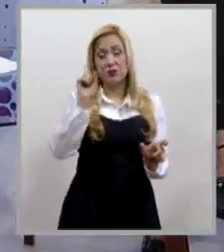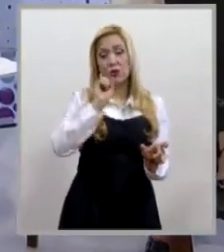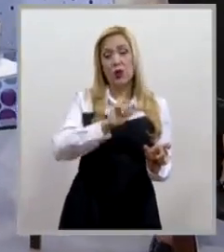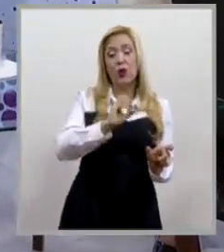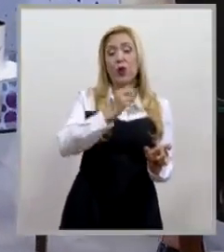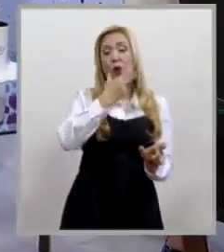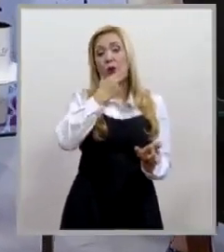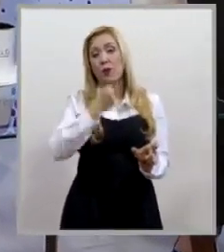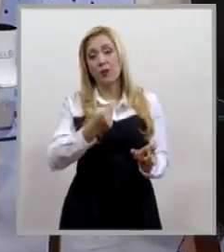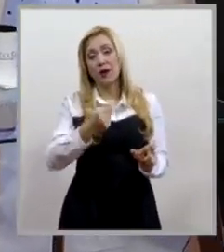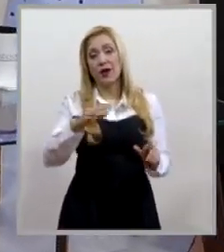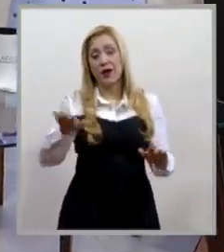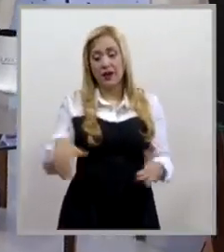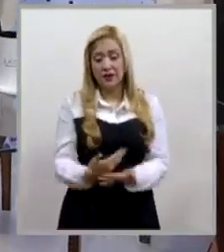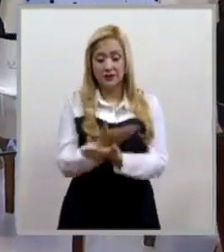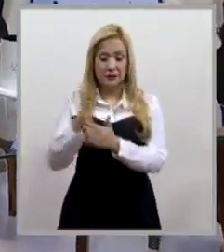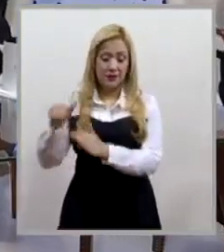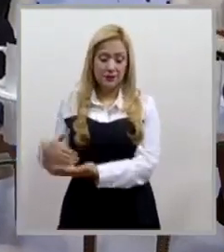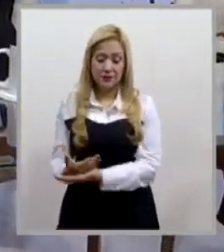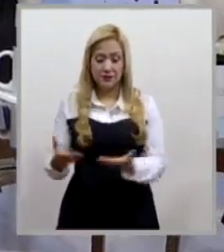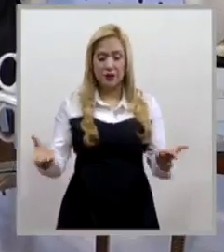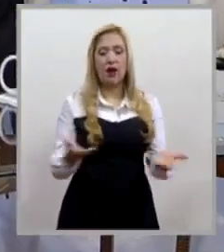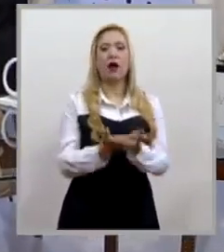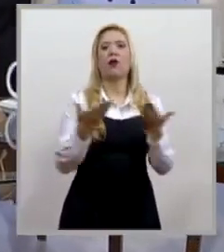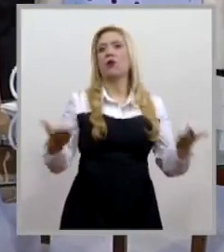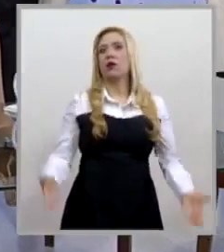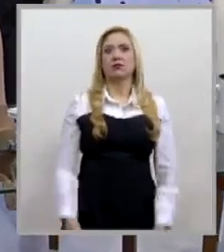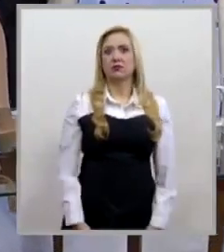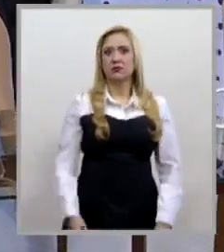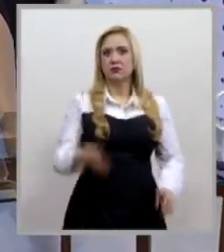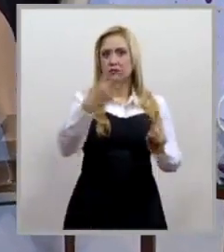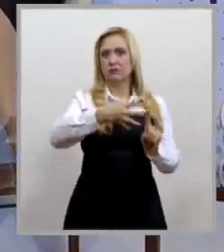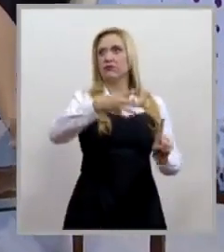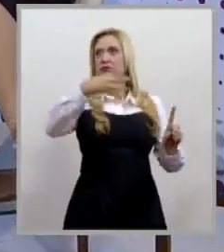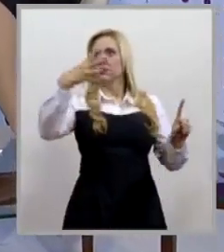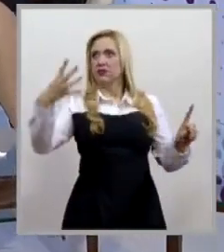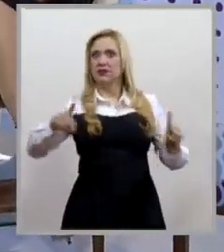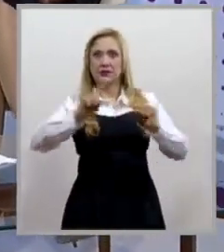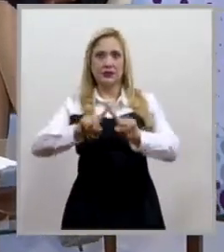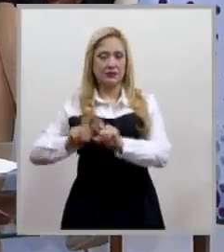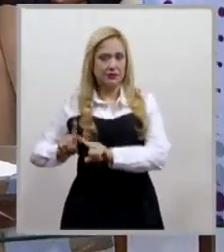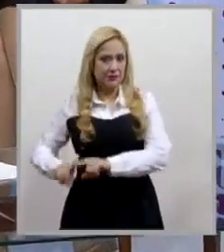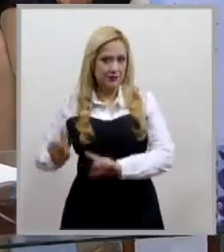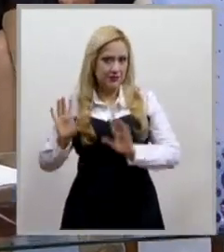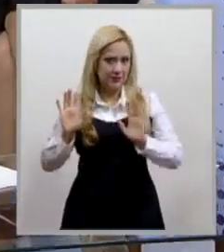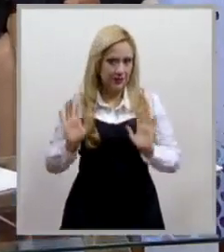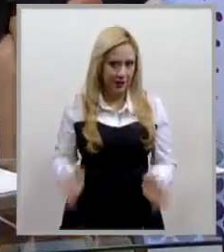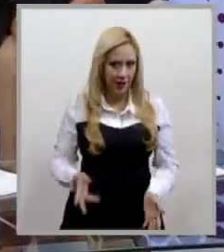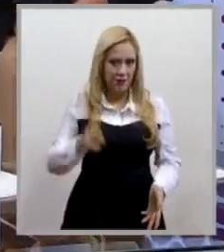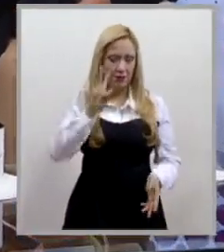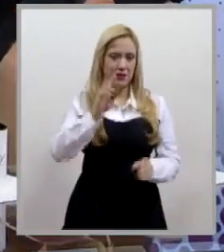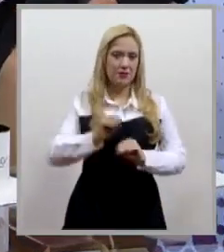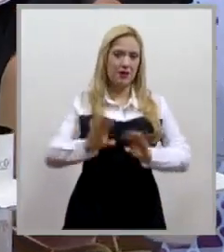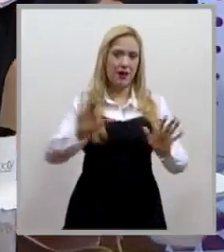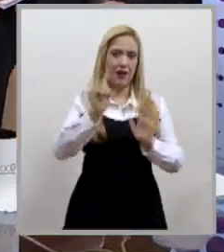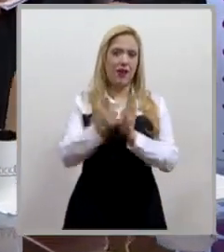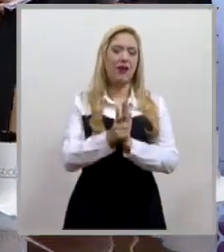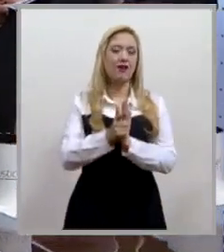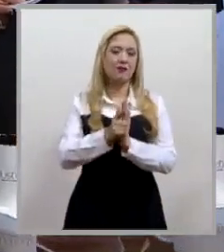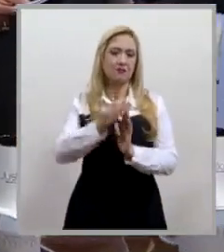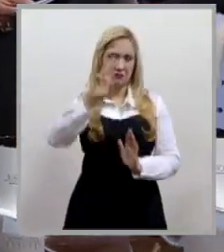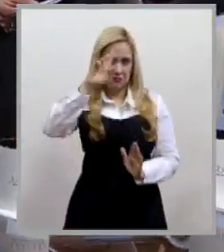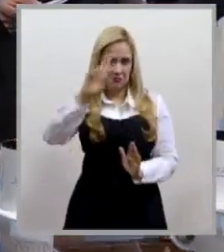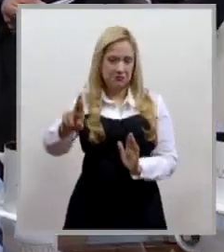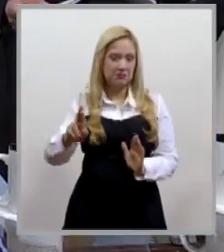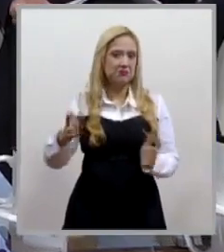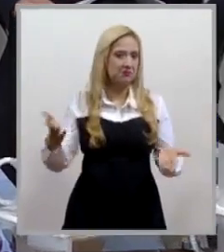nacer hombre, en la concepción binaria. Y bueno, pues hoy tenemos distintas identidades también de género que reconocemos y que, bueno, por